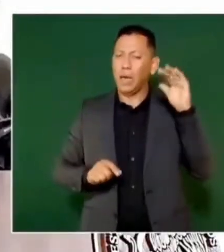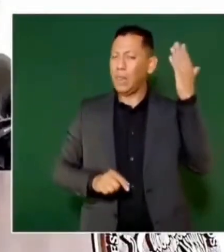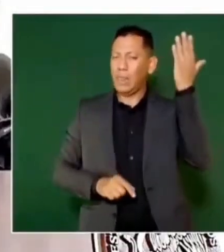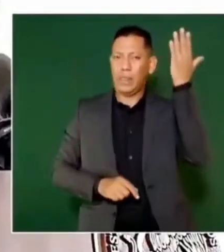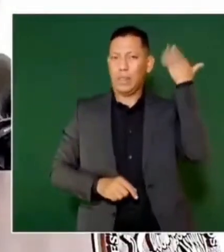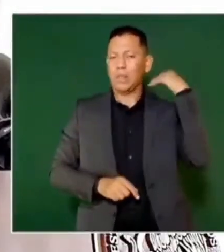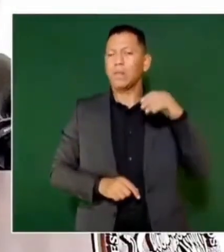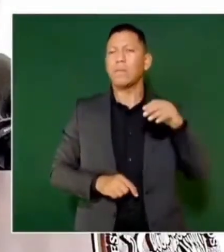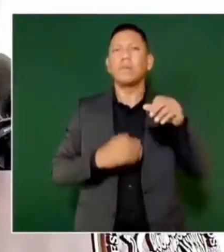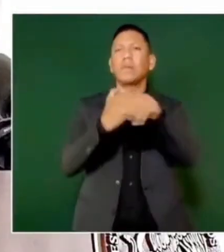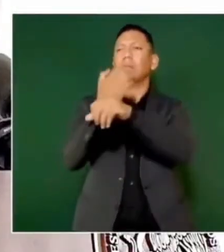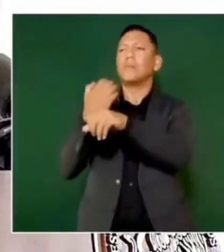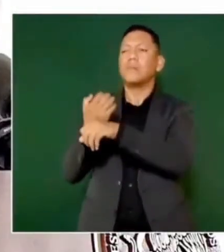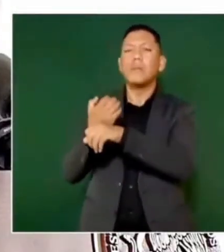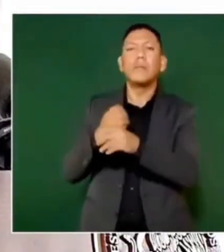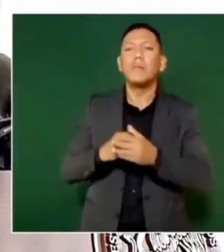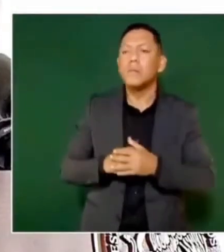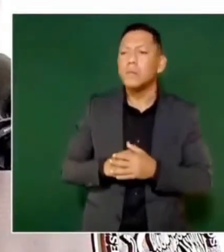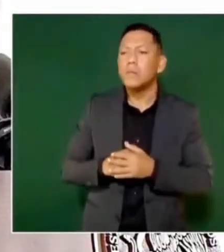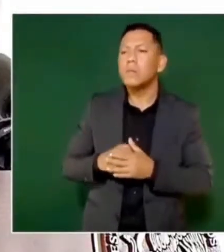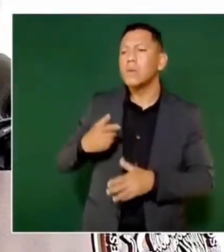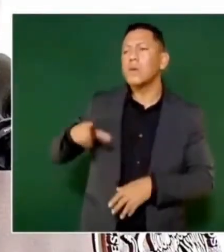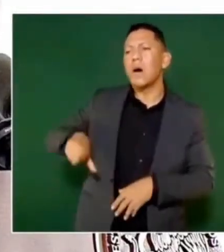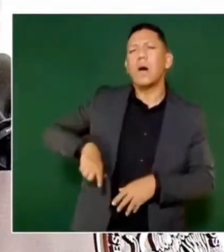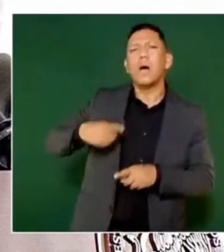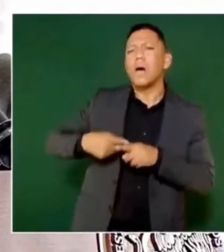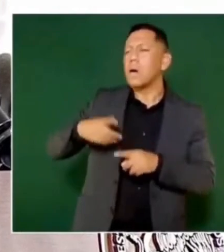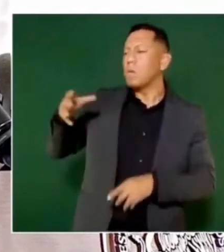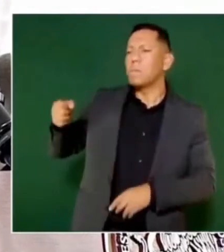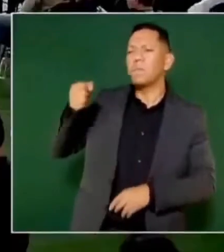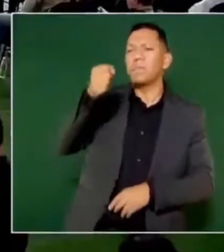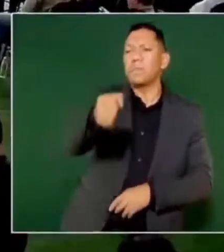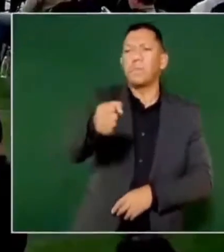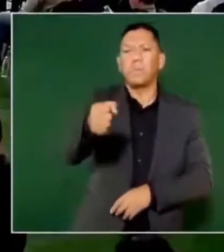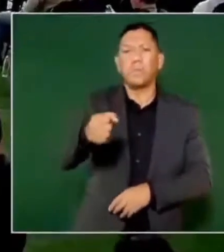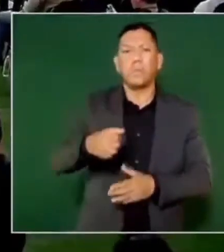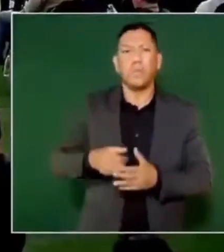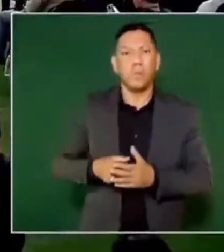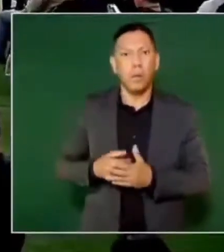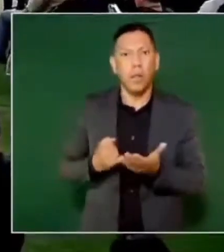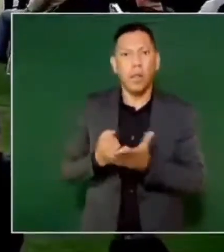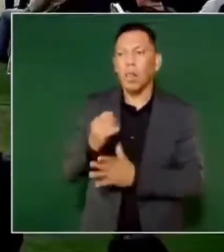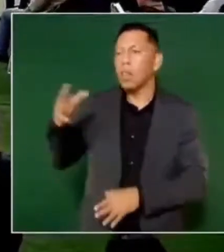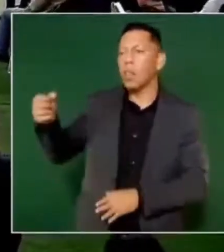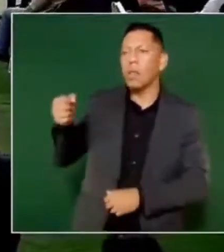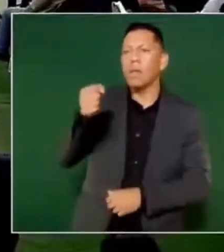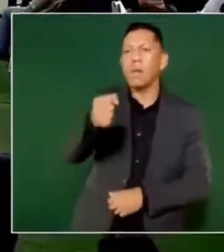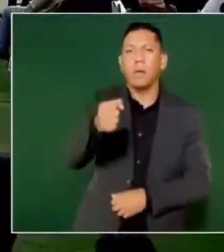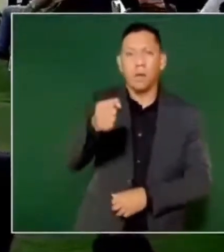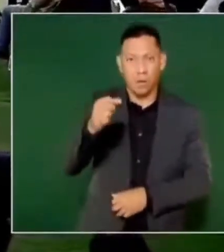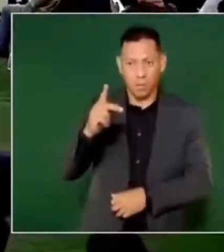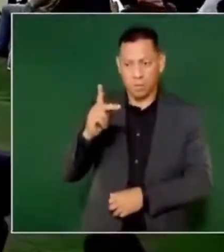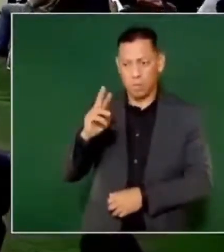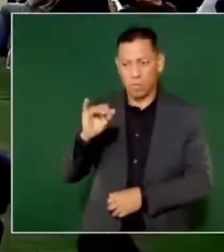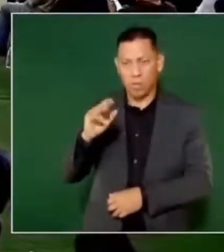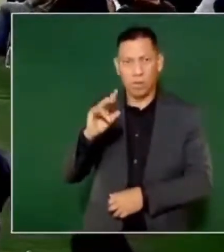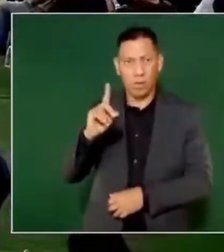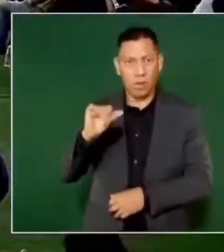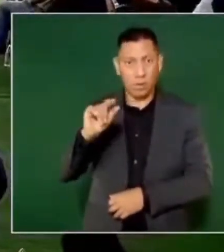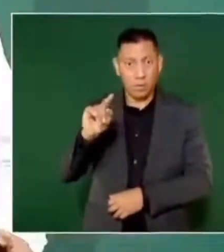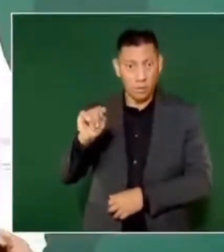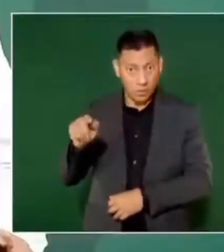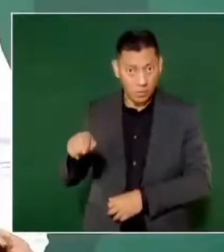pone a los gobernadores. Es una regla no escrita que definió Porfirio Díaz y luego